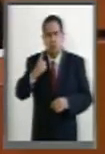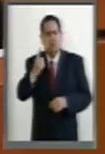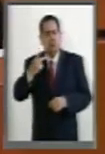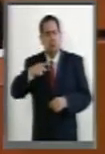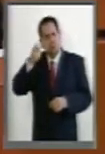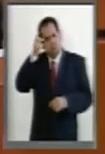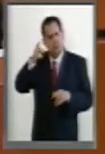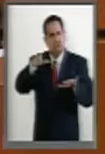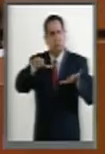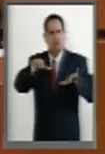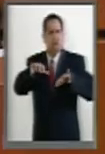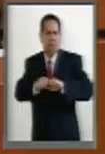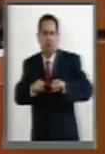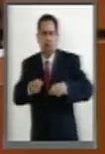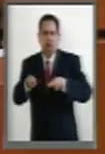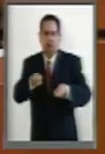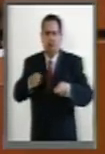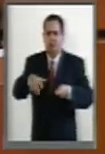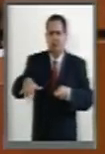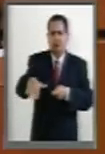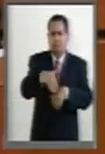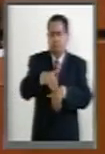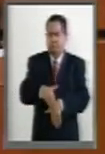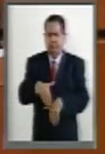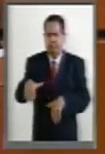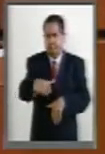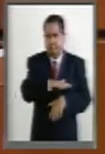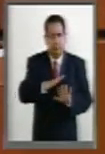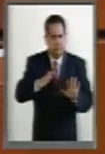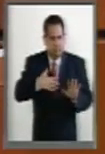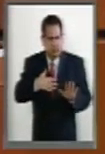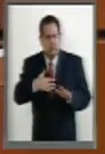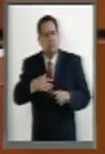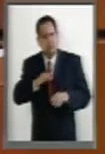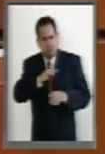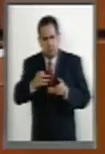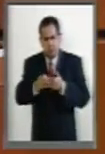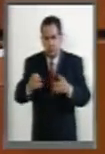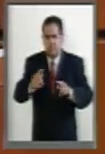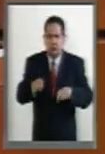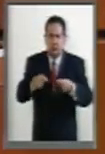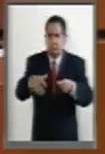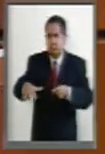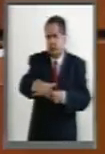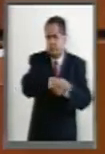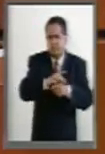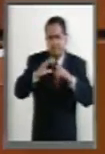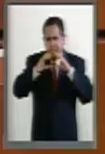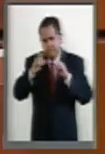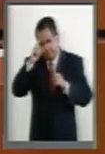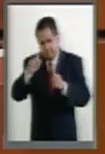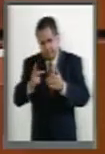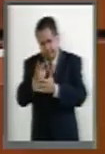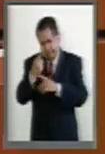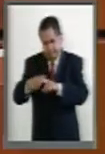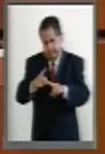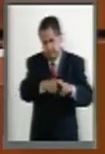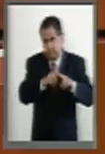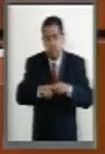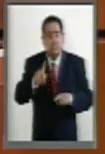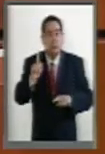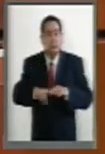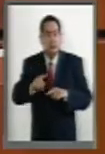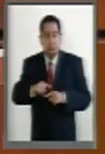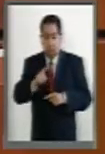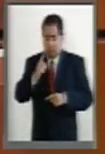latifundios, considerándose como tales las superficies de tierras agrícolas, ganaderas o forestales que, siendo propiedad